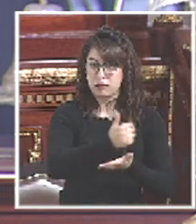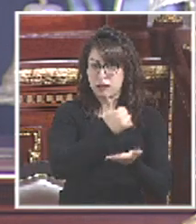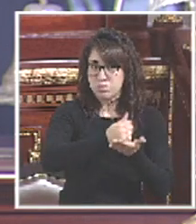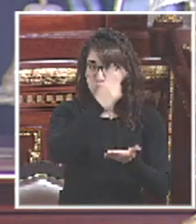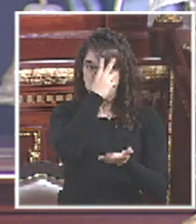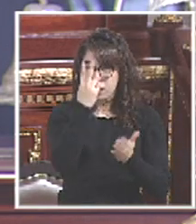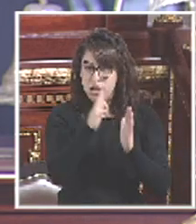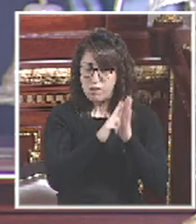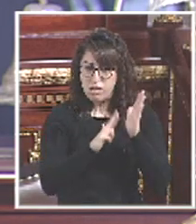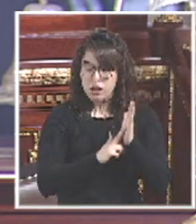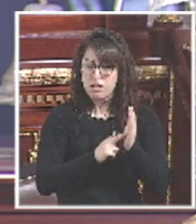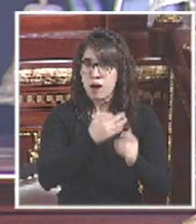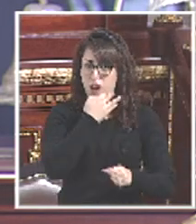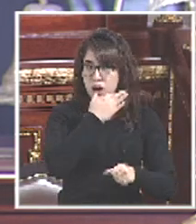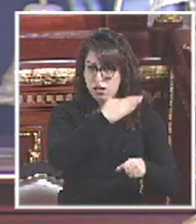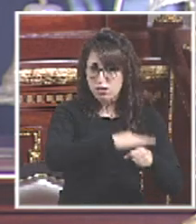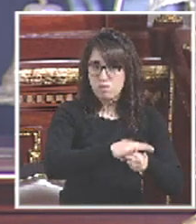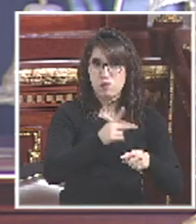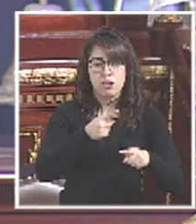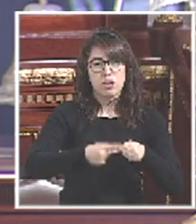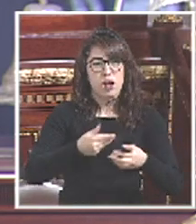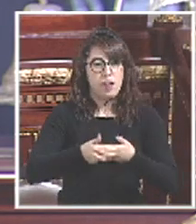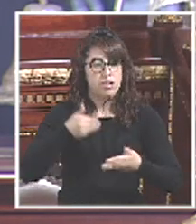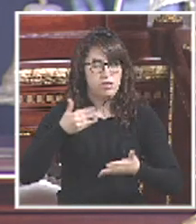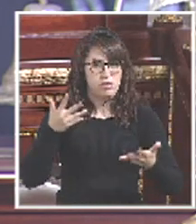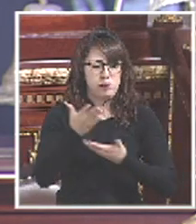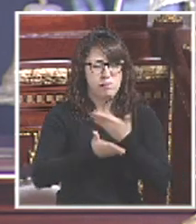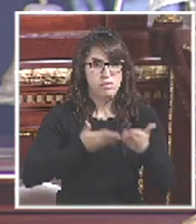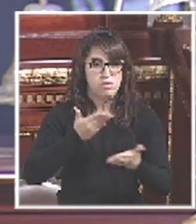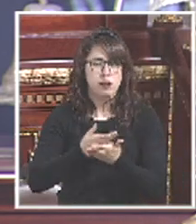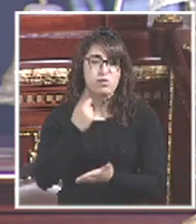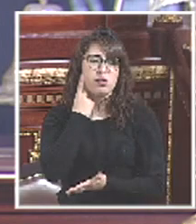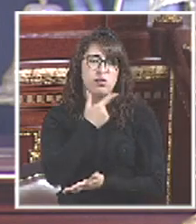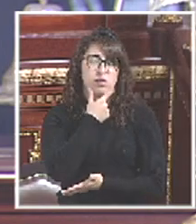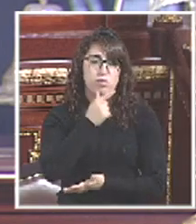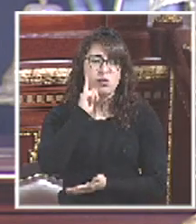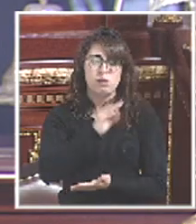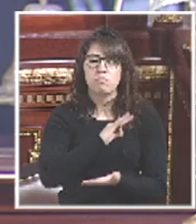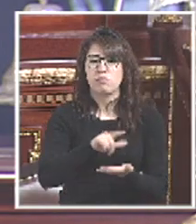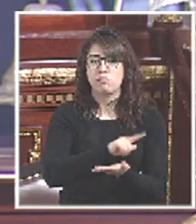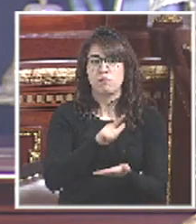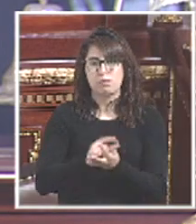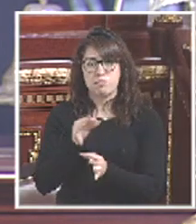remítase a la diputada proponente para los efectos a que haya lugar.